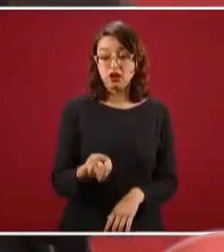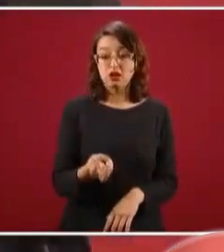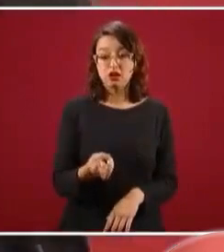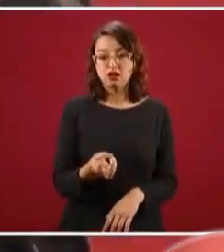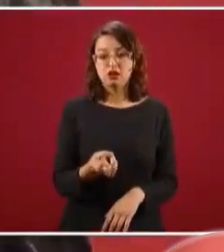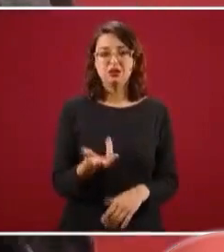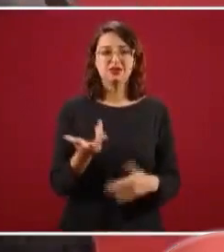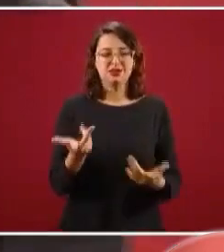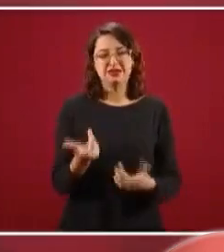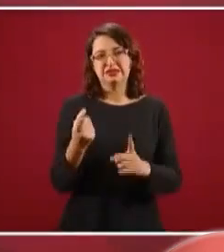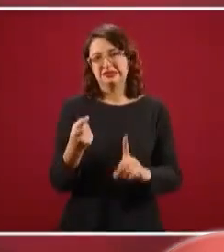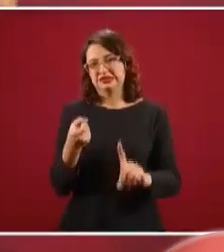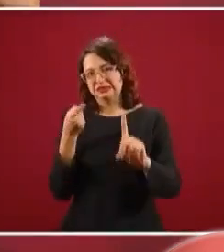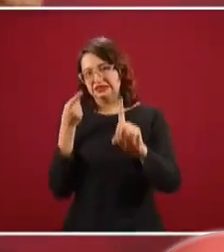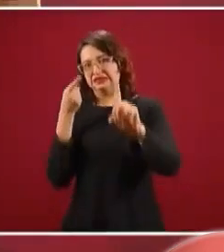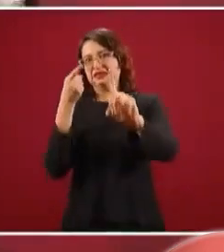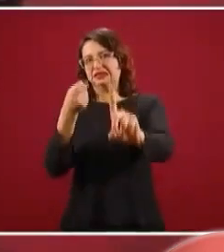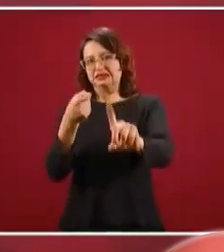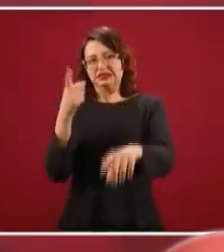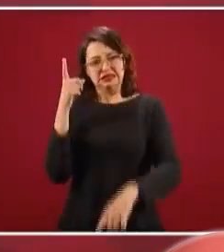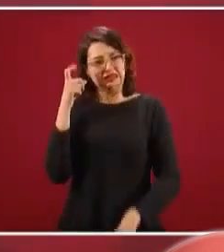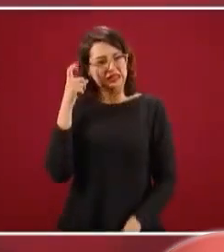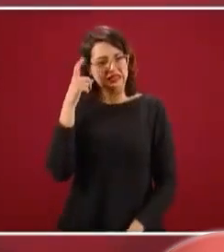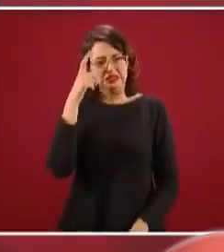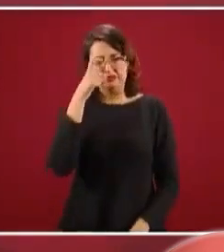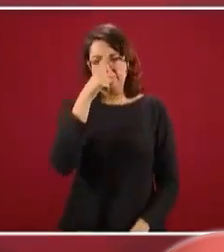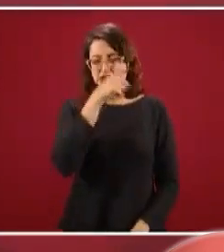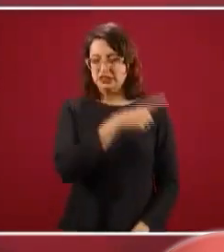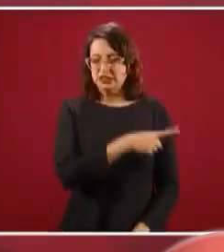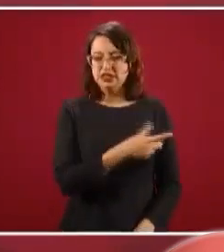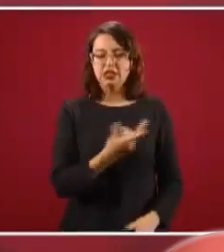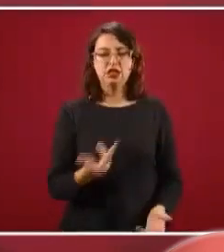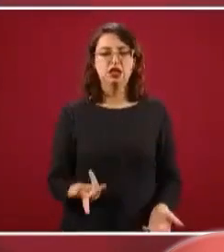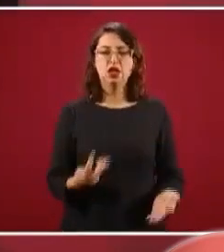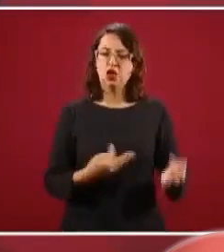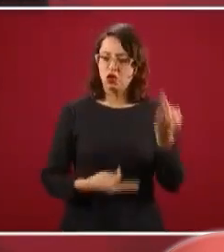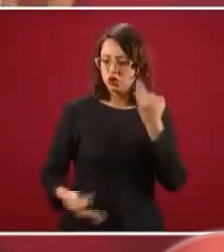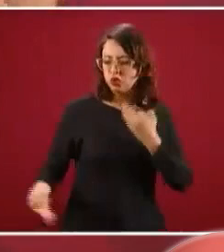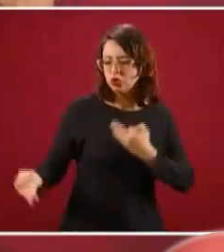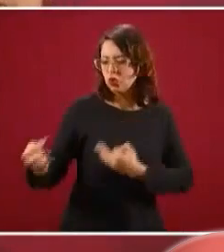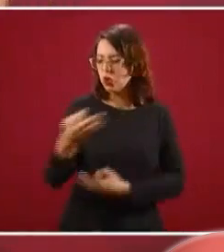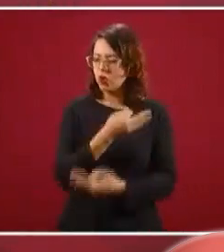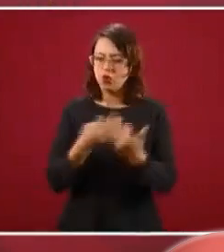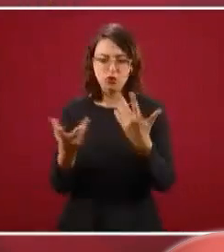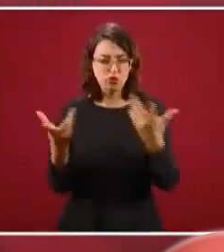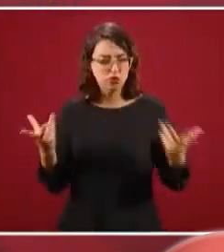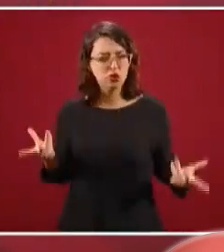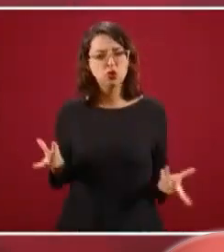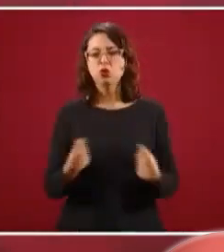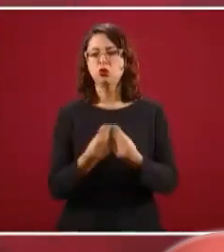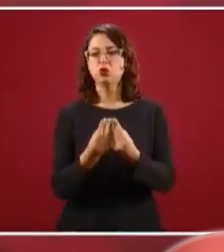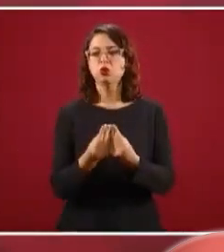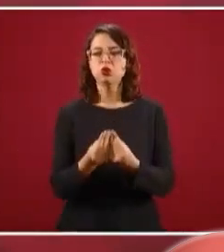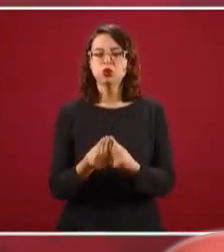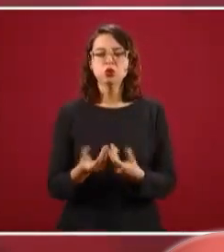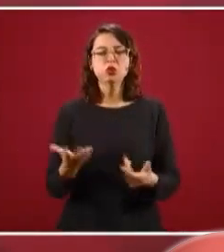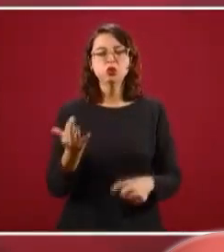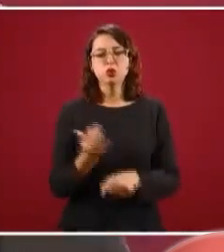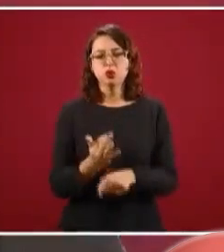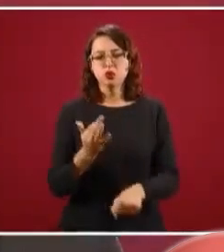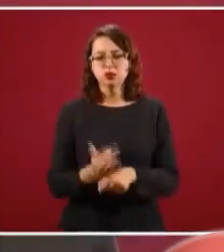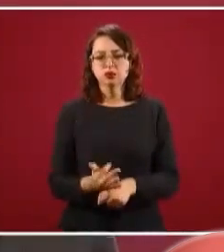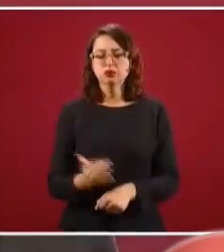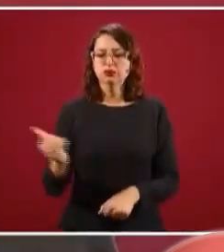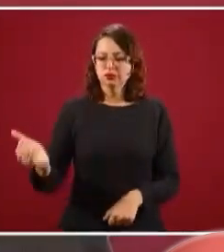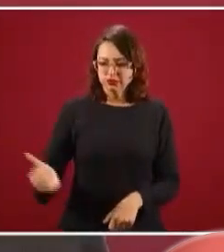es un desafío el que logremos entre todos. Aprovecho a pedirle a los